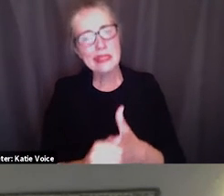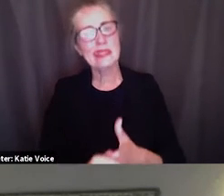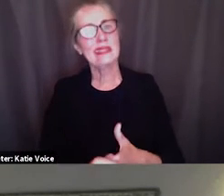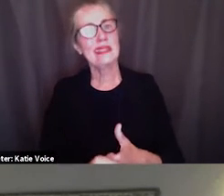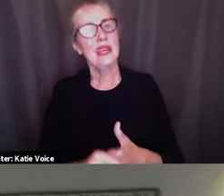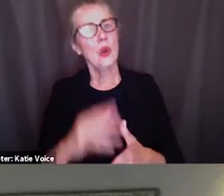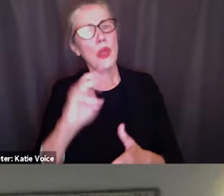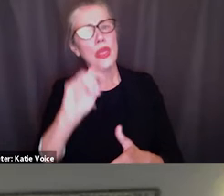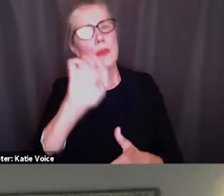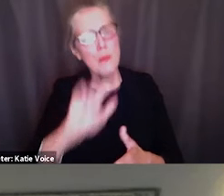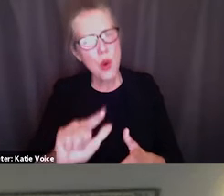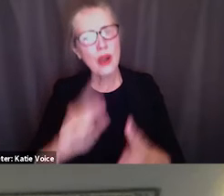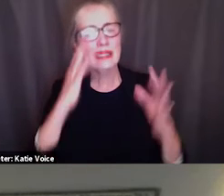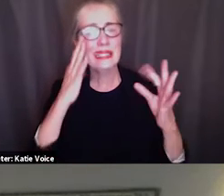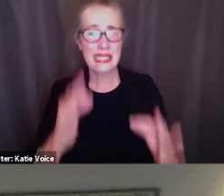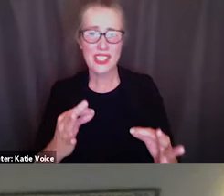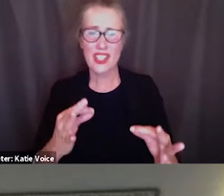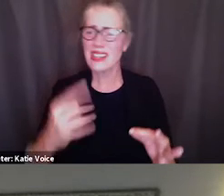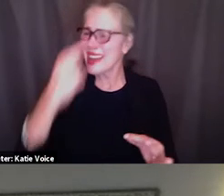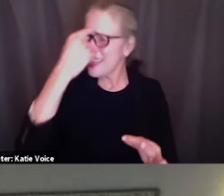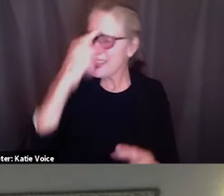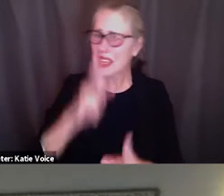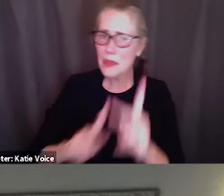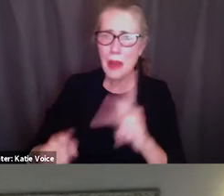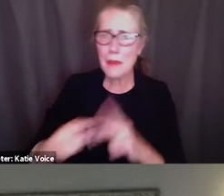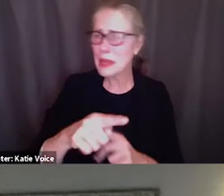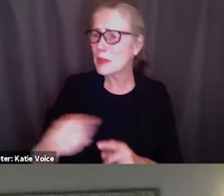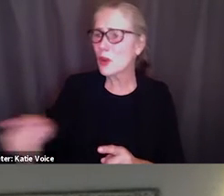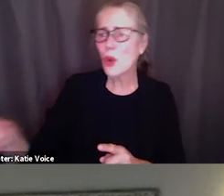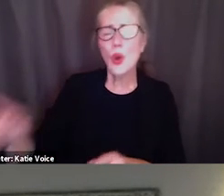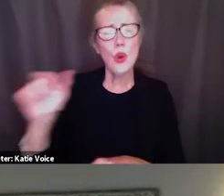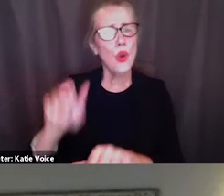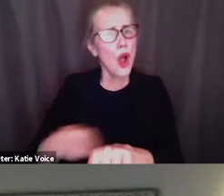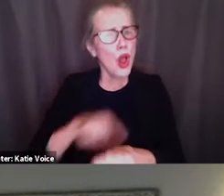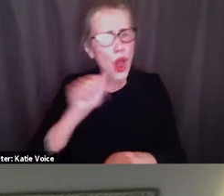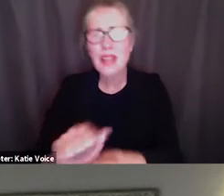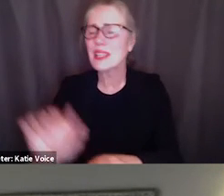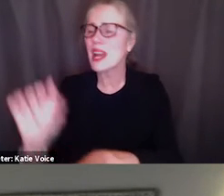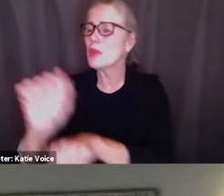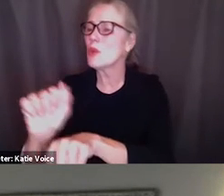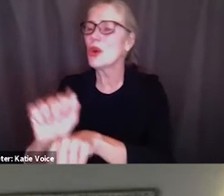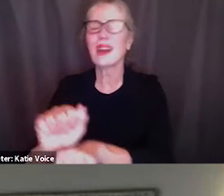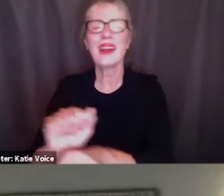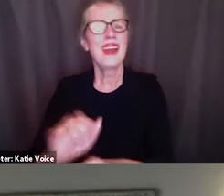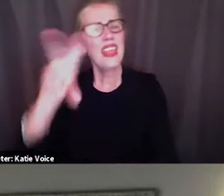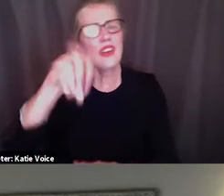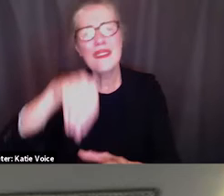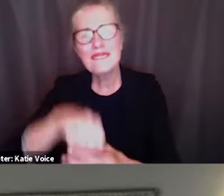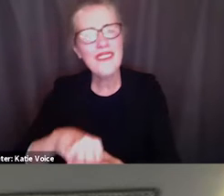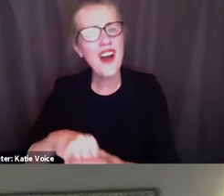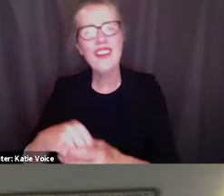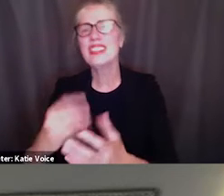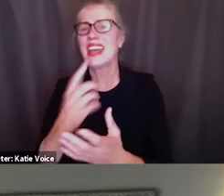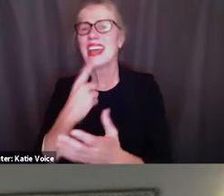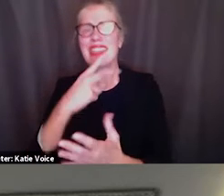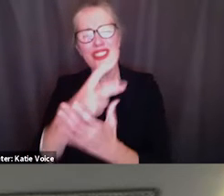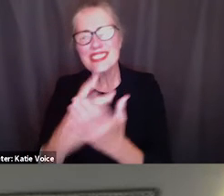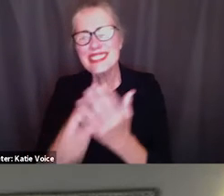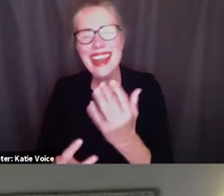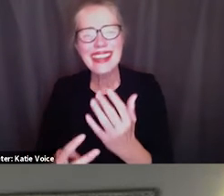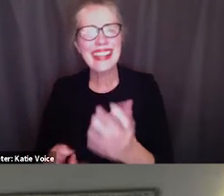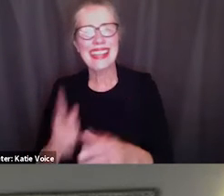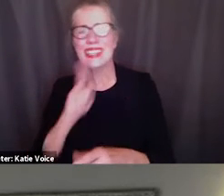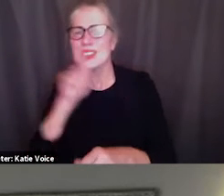¿Y por qué tienen que afectar a los empleados que trabajan tan diligentemente por las presiones que reciben de los de arriba? Hagan